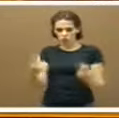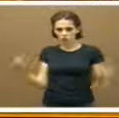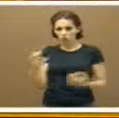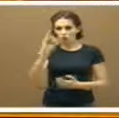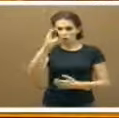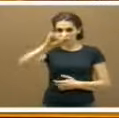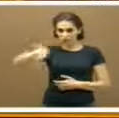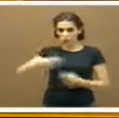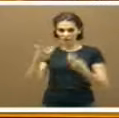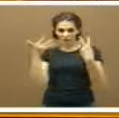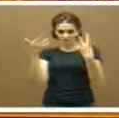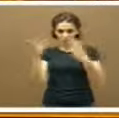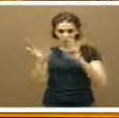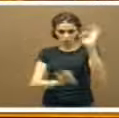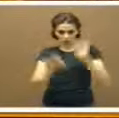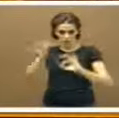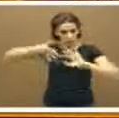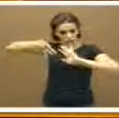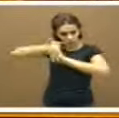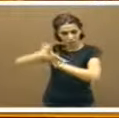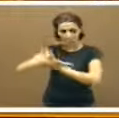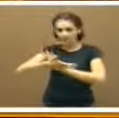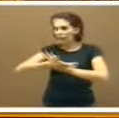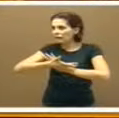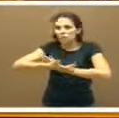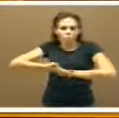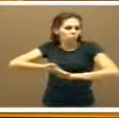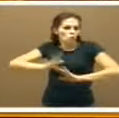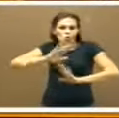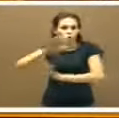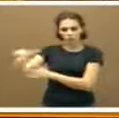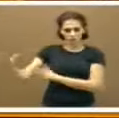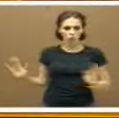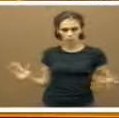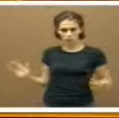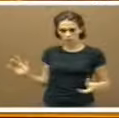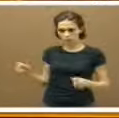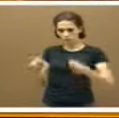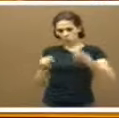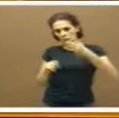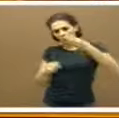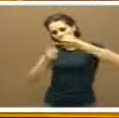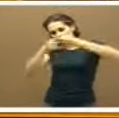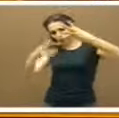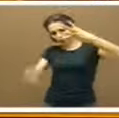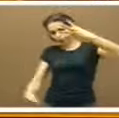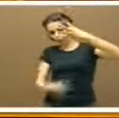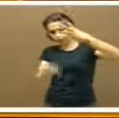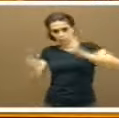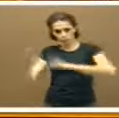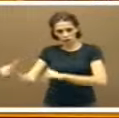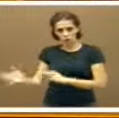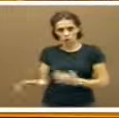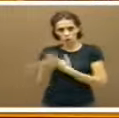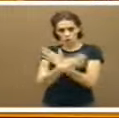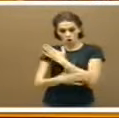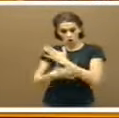0,7% es solo el colofón que comenzó cuando este Gobierno evitó